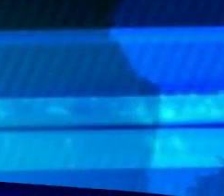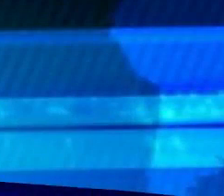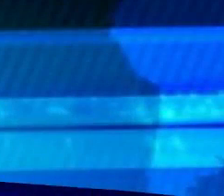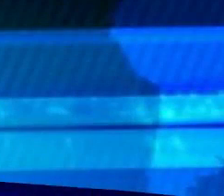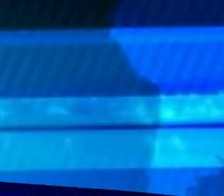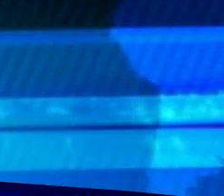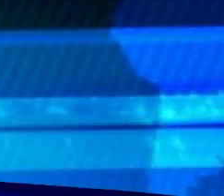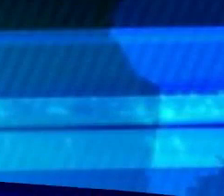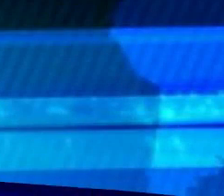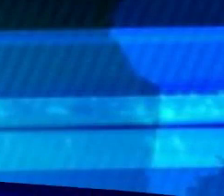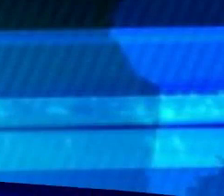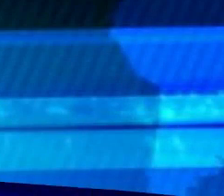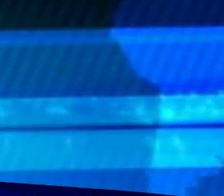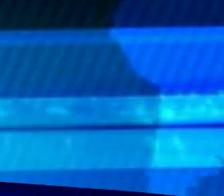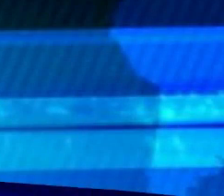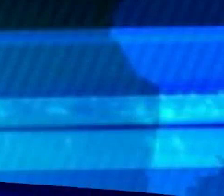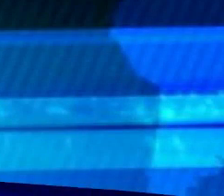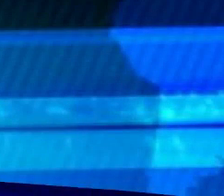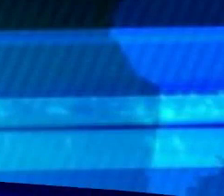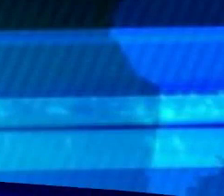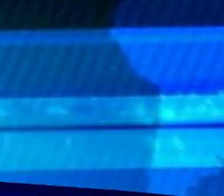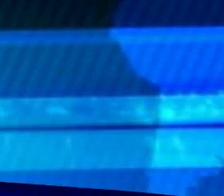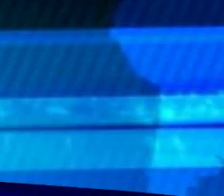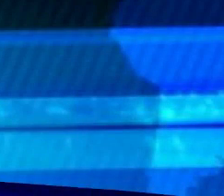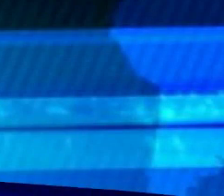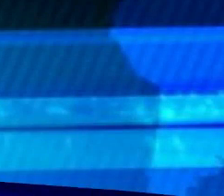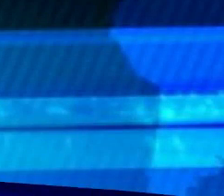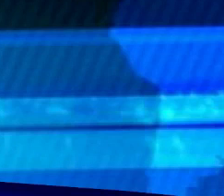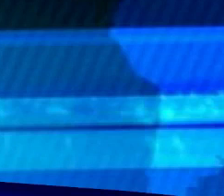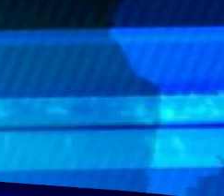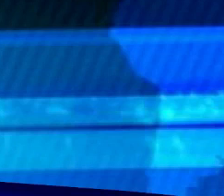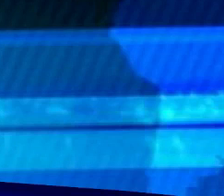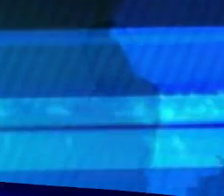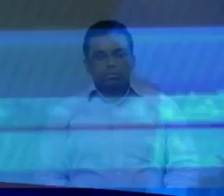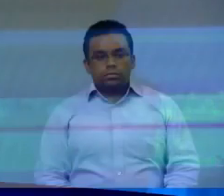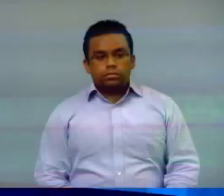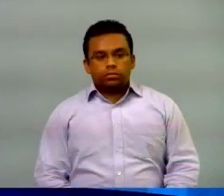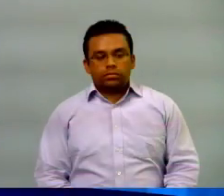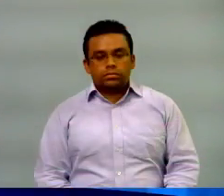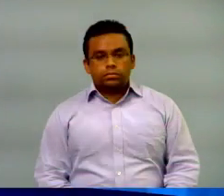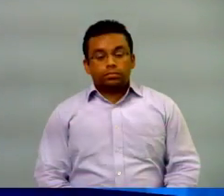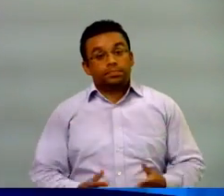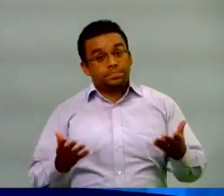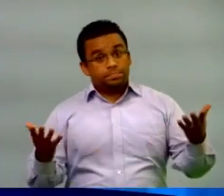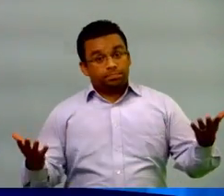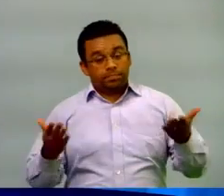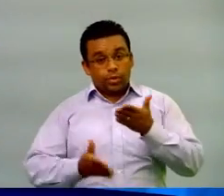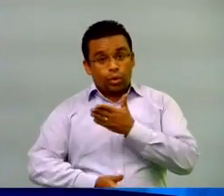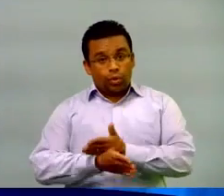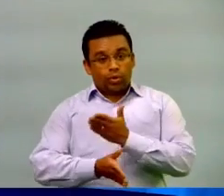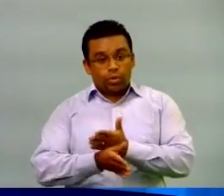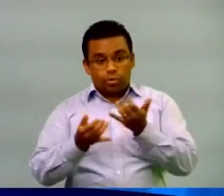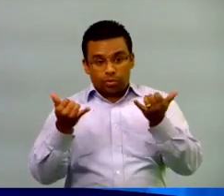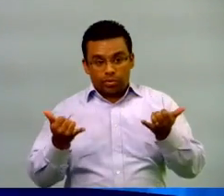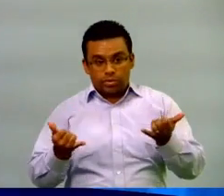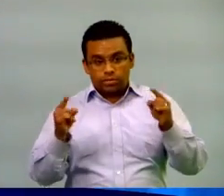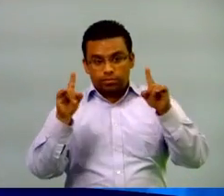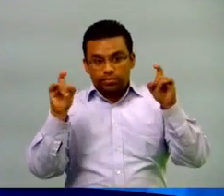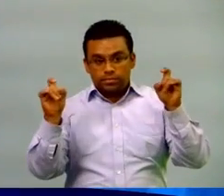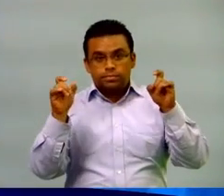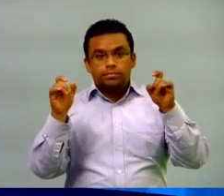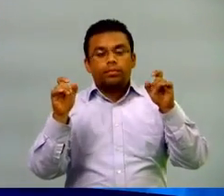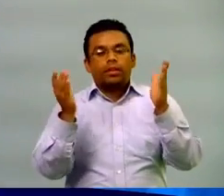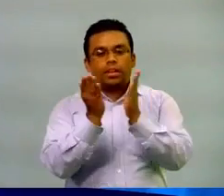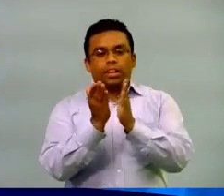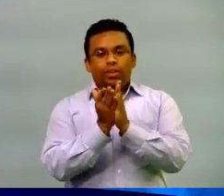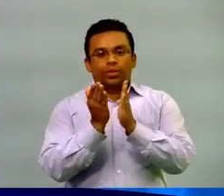Seguimos con esta transmisión en Educa Digital Colombia 2016. Quiero recordarles otra vez, va a parecer